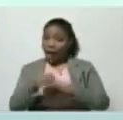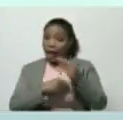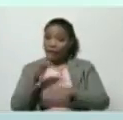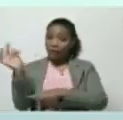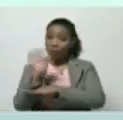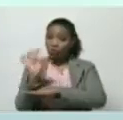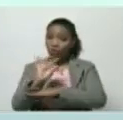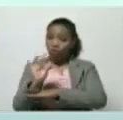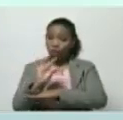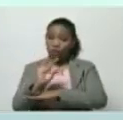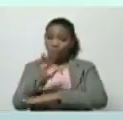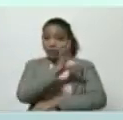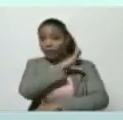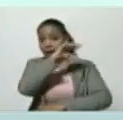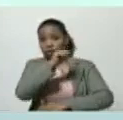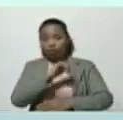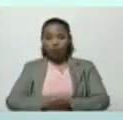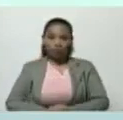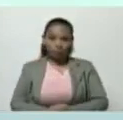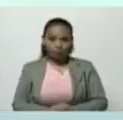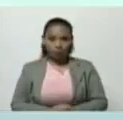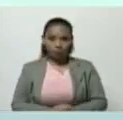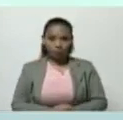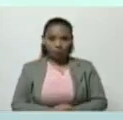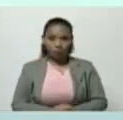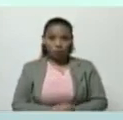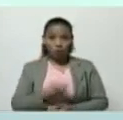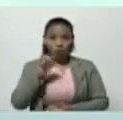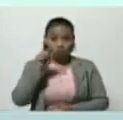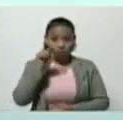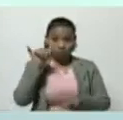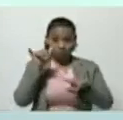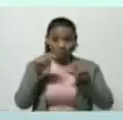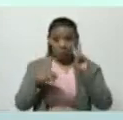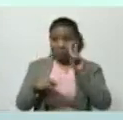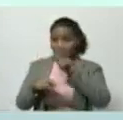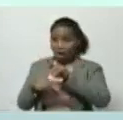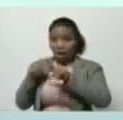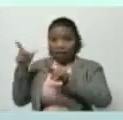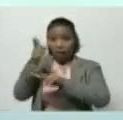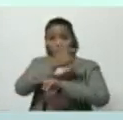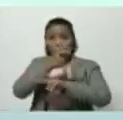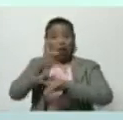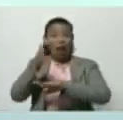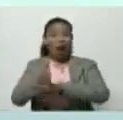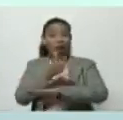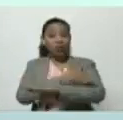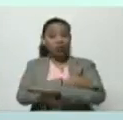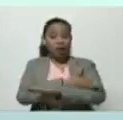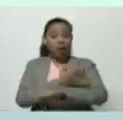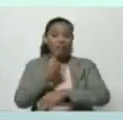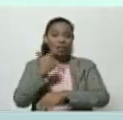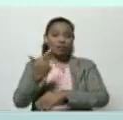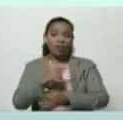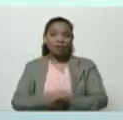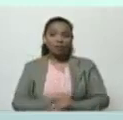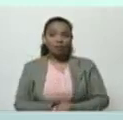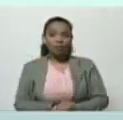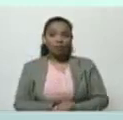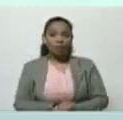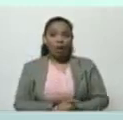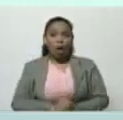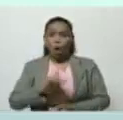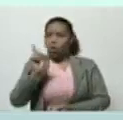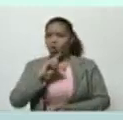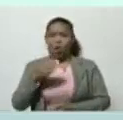funciones de dirección, tú los ves, es gente que antes decía, no vamos